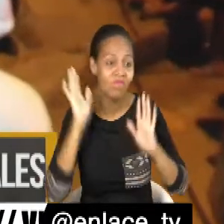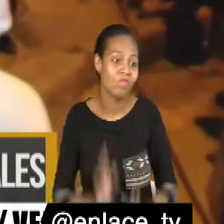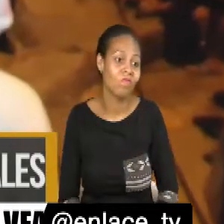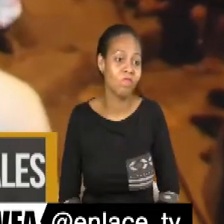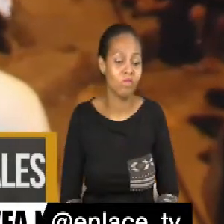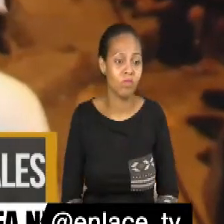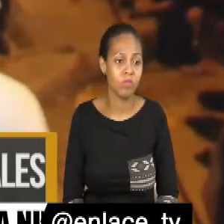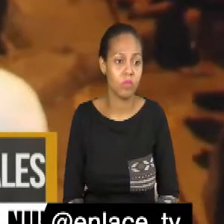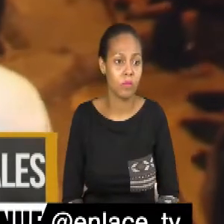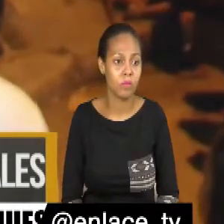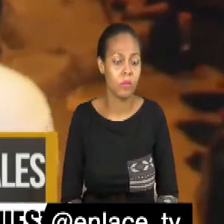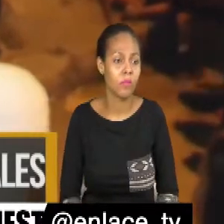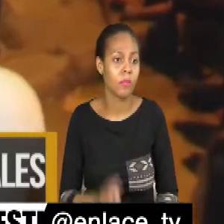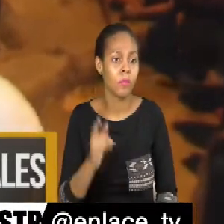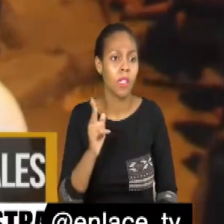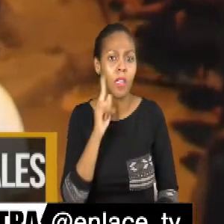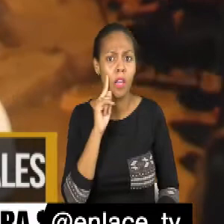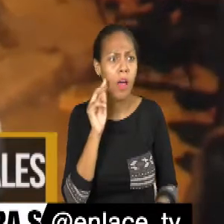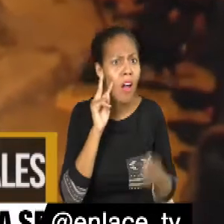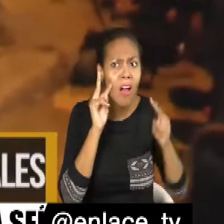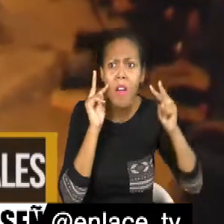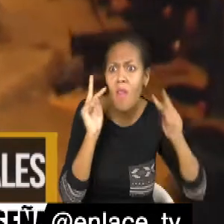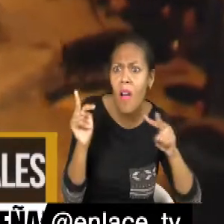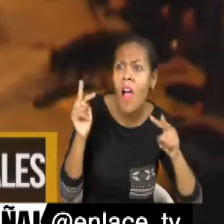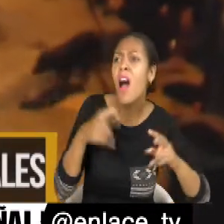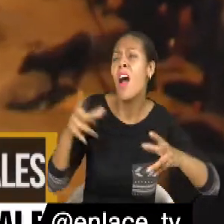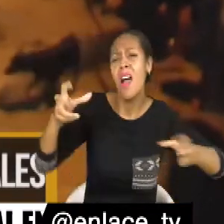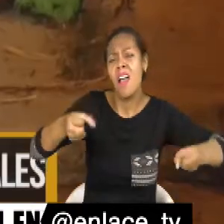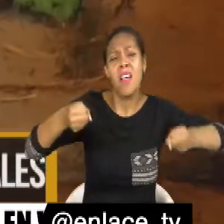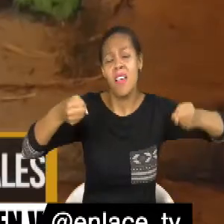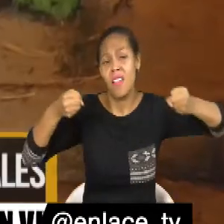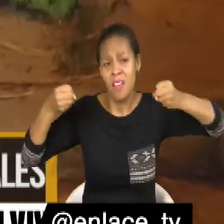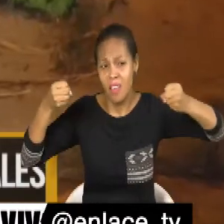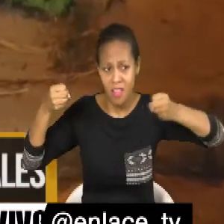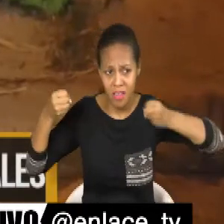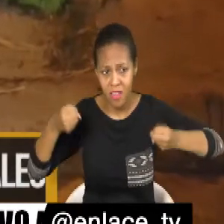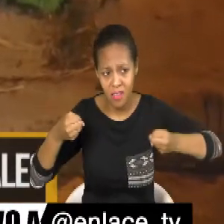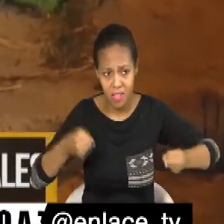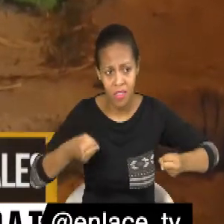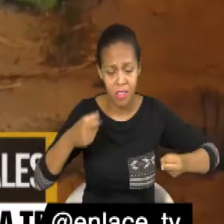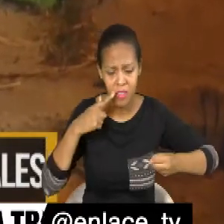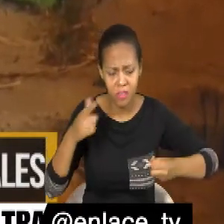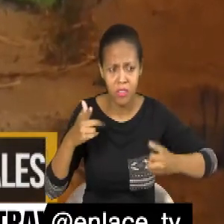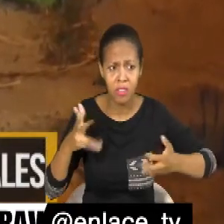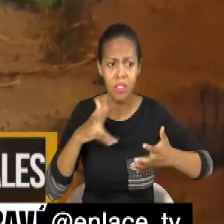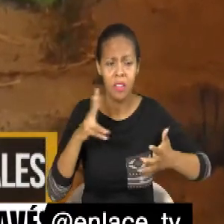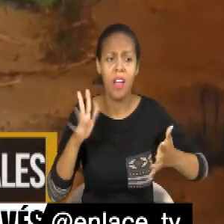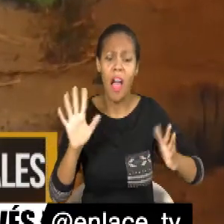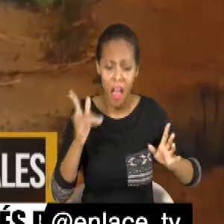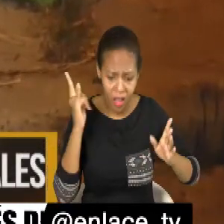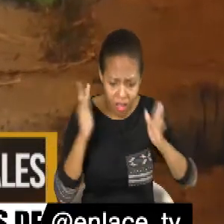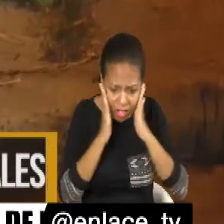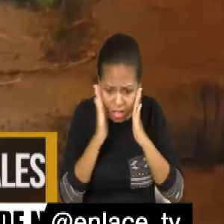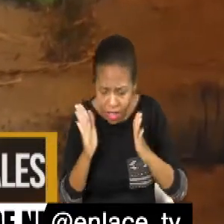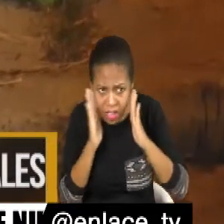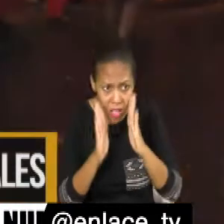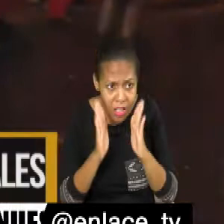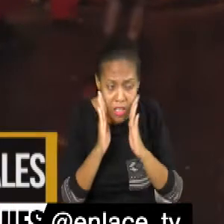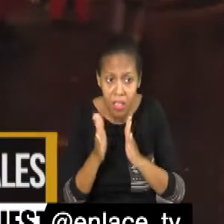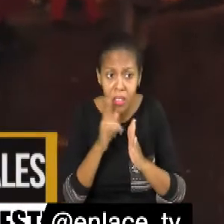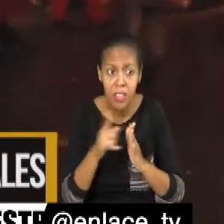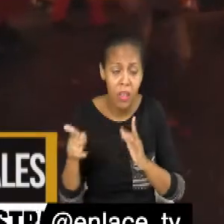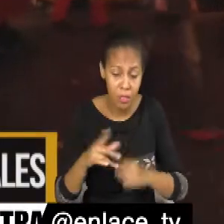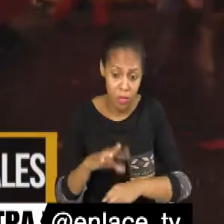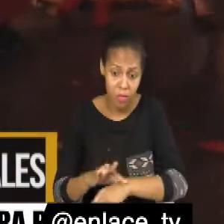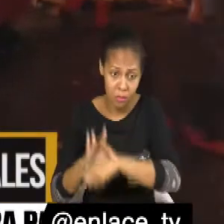Quienes presenciaron los hechos auxiliaron a la víctima y lo sacaron hasta esta esquina para que recibiera atención médica más rápido por parte de los